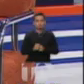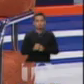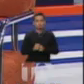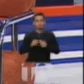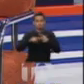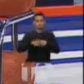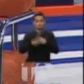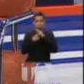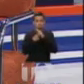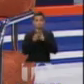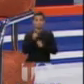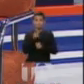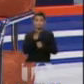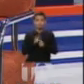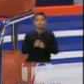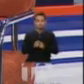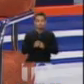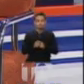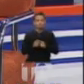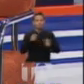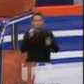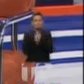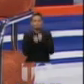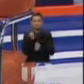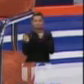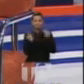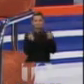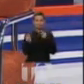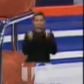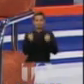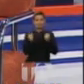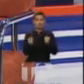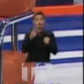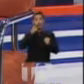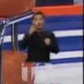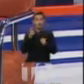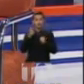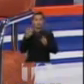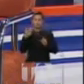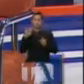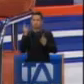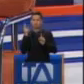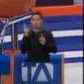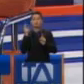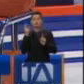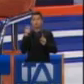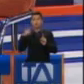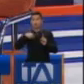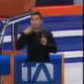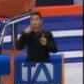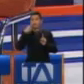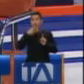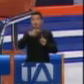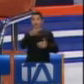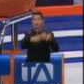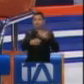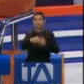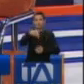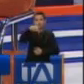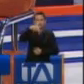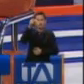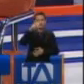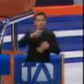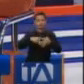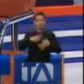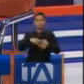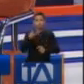Y empezamos con esa noticia. Tras una fuerte discusión, como decíamos, un hombre fue asesinado por su padre este fin de semana en el norte de Quito. El